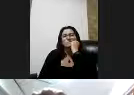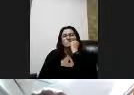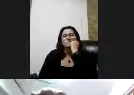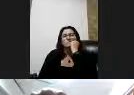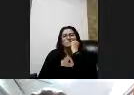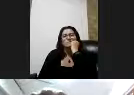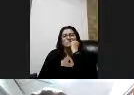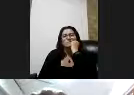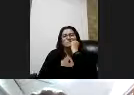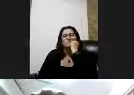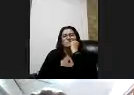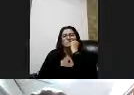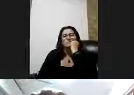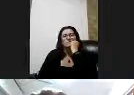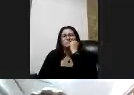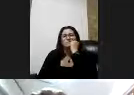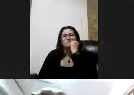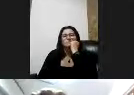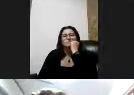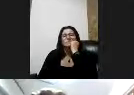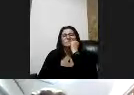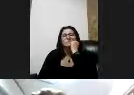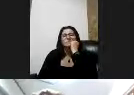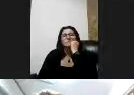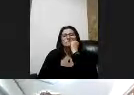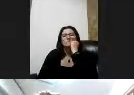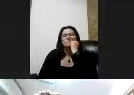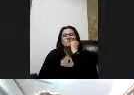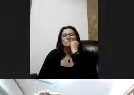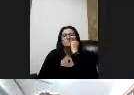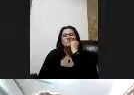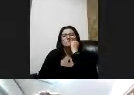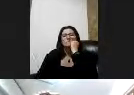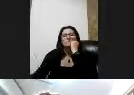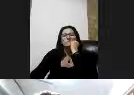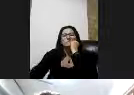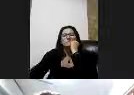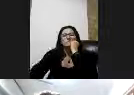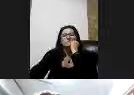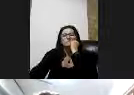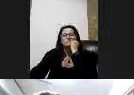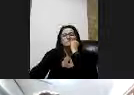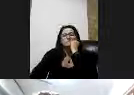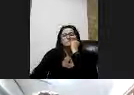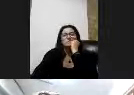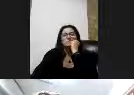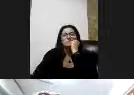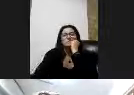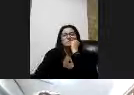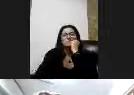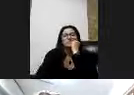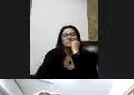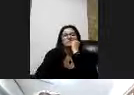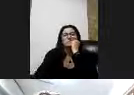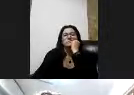adquisición, como puedo evitar el embarazo con la píldora del día después. Entonces, acá esta información también se